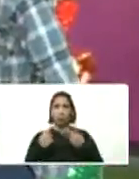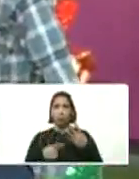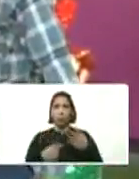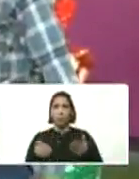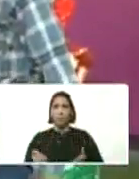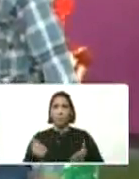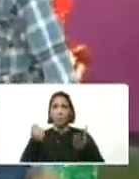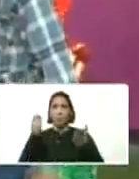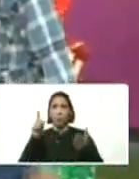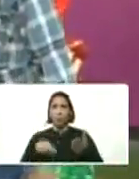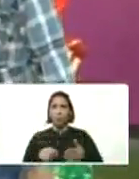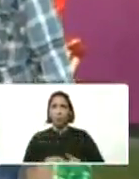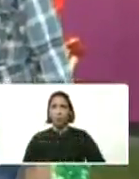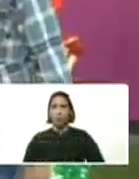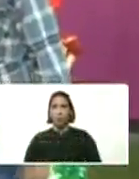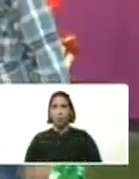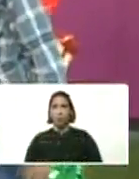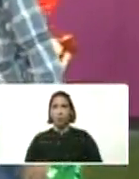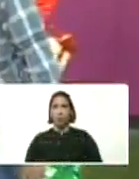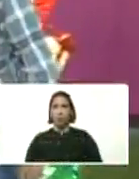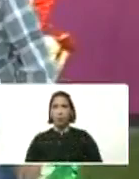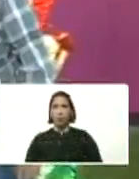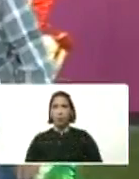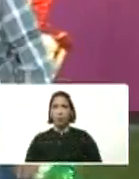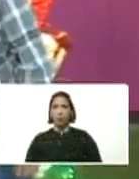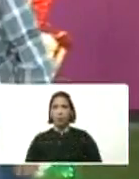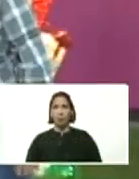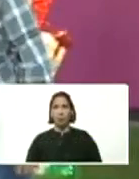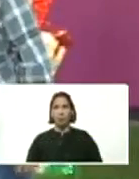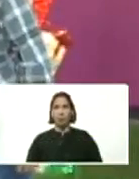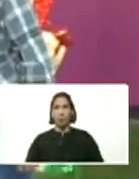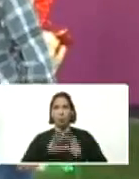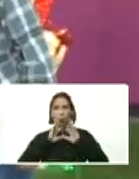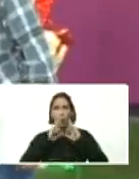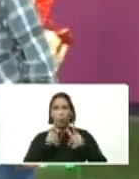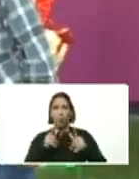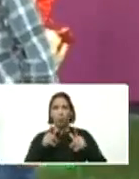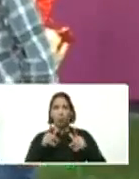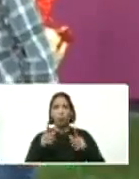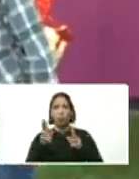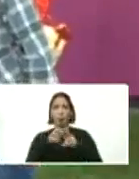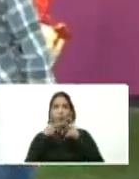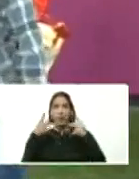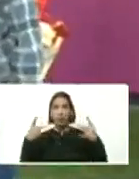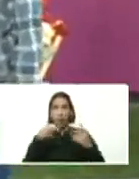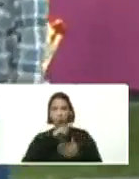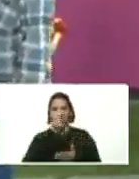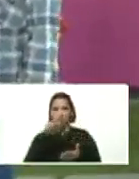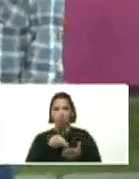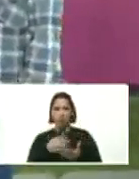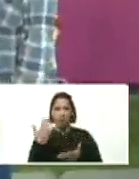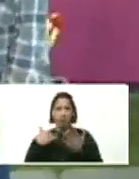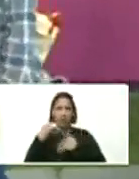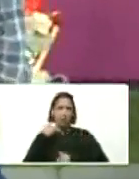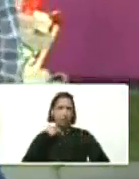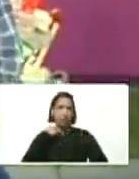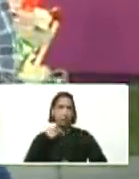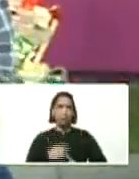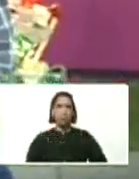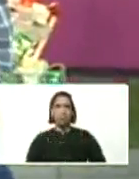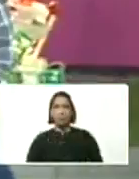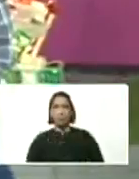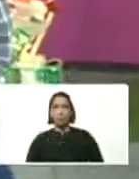el premio del cuento del diario El Nacional, en el tiempo que era nacional, no